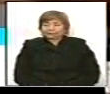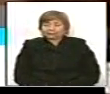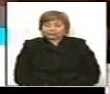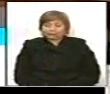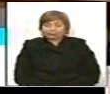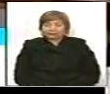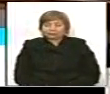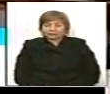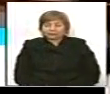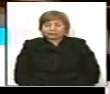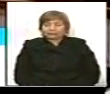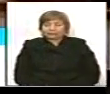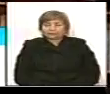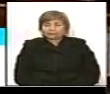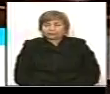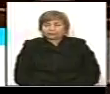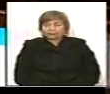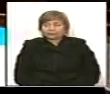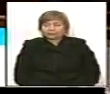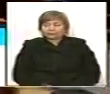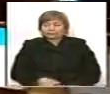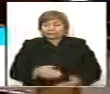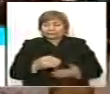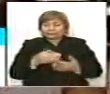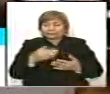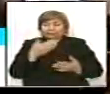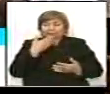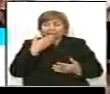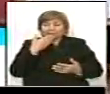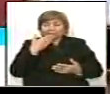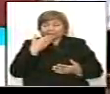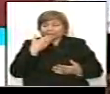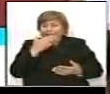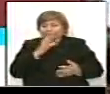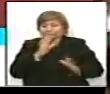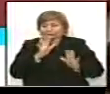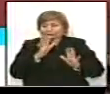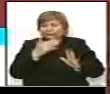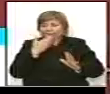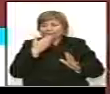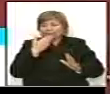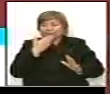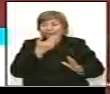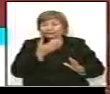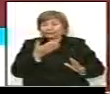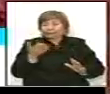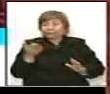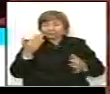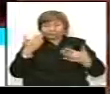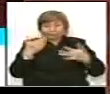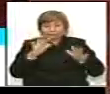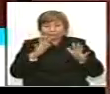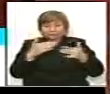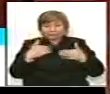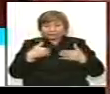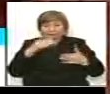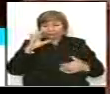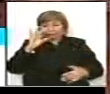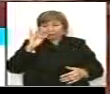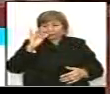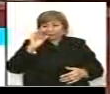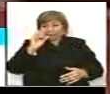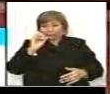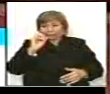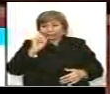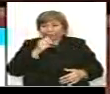ahora sí, adelántense. Hay alguien, voy a preguntar, ¿alguien que ya tiene 80 o más